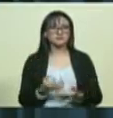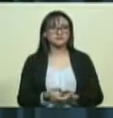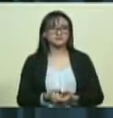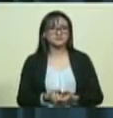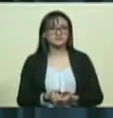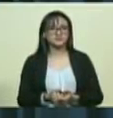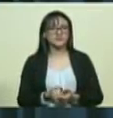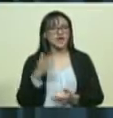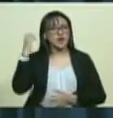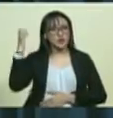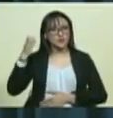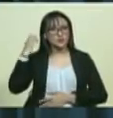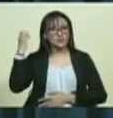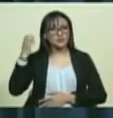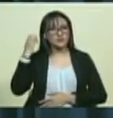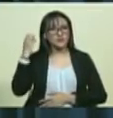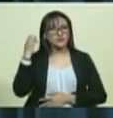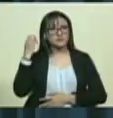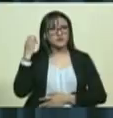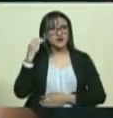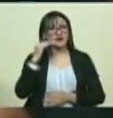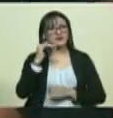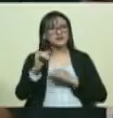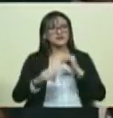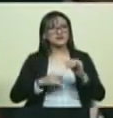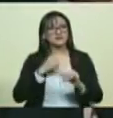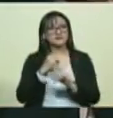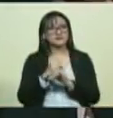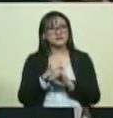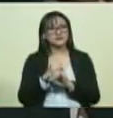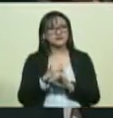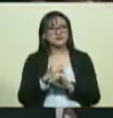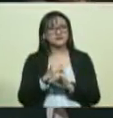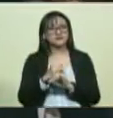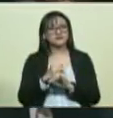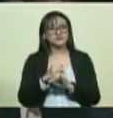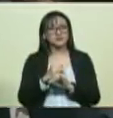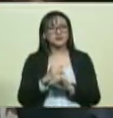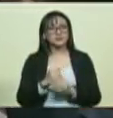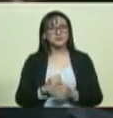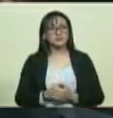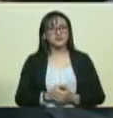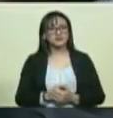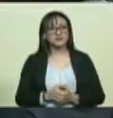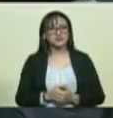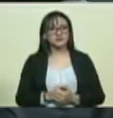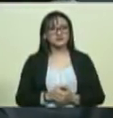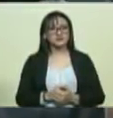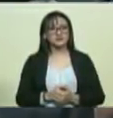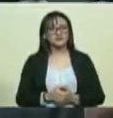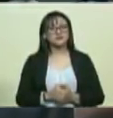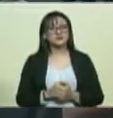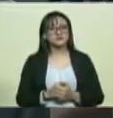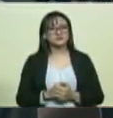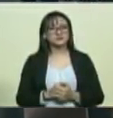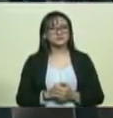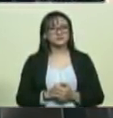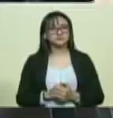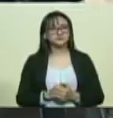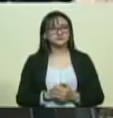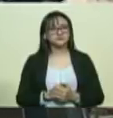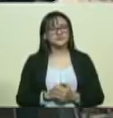cárter de la unión europea la observación internacional nutrida que siempre acuden a estos eventos electorales así lo ha